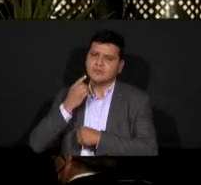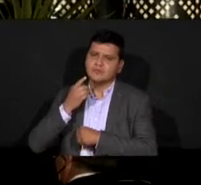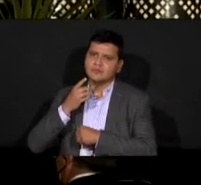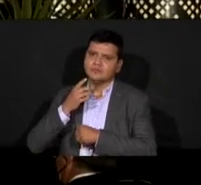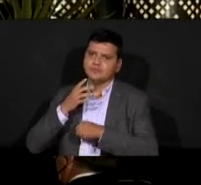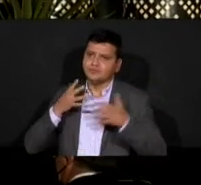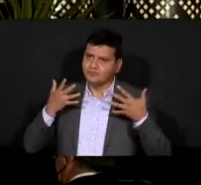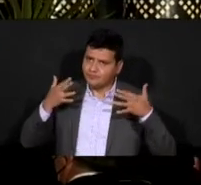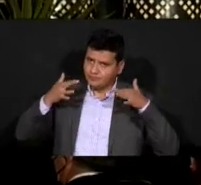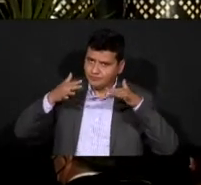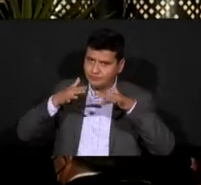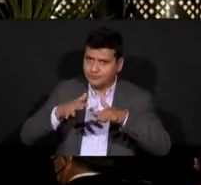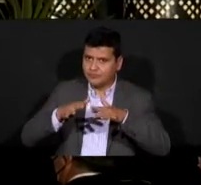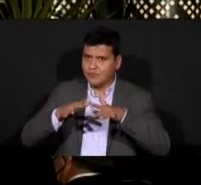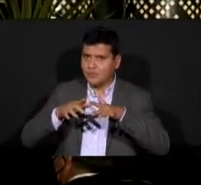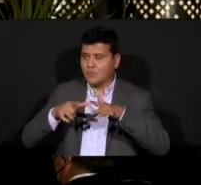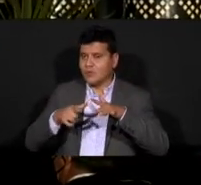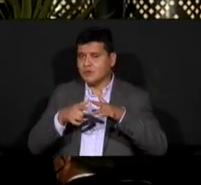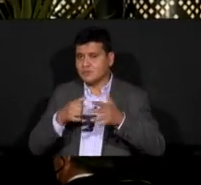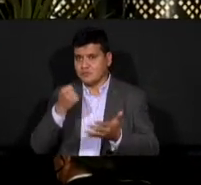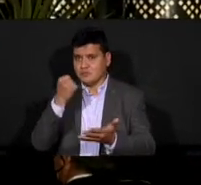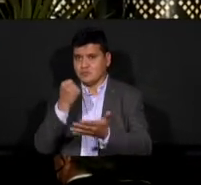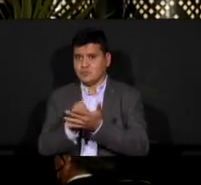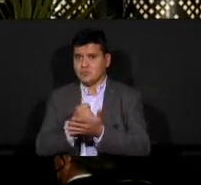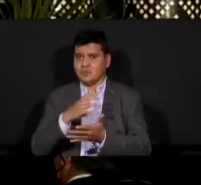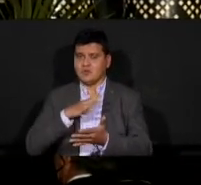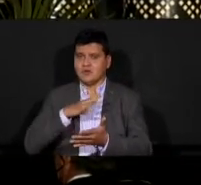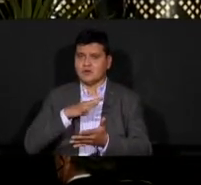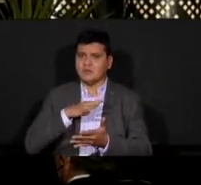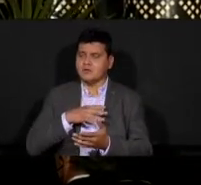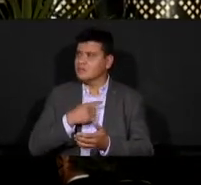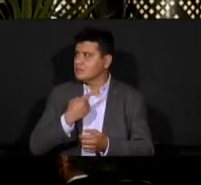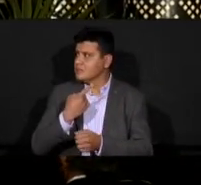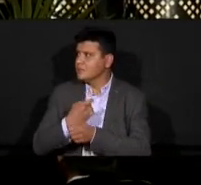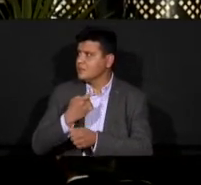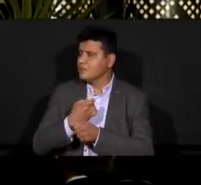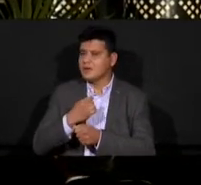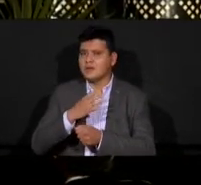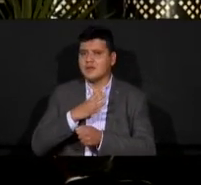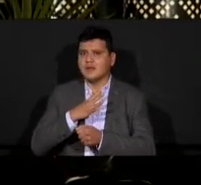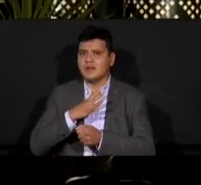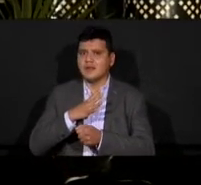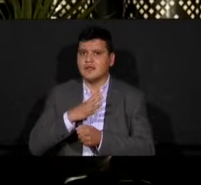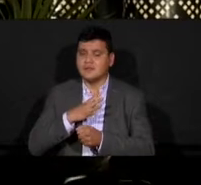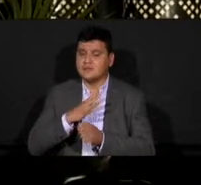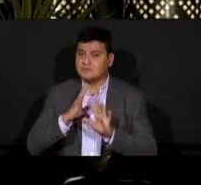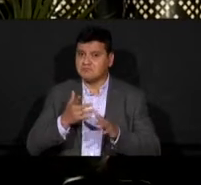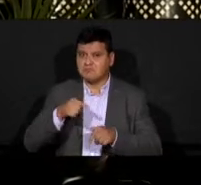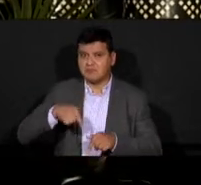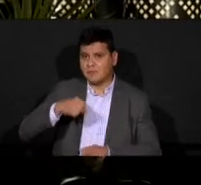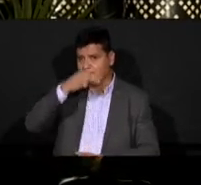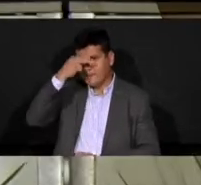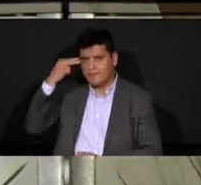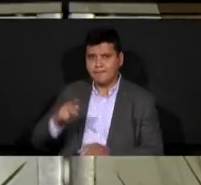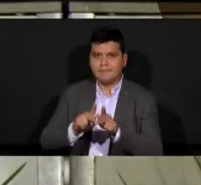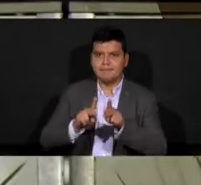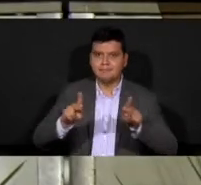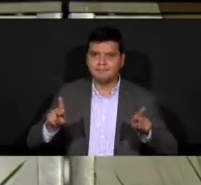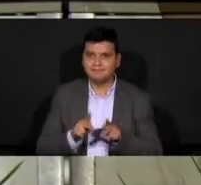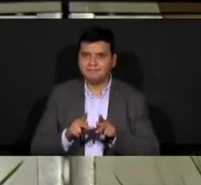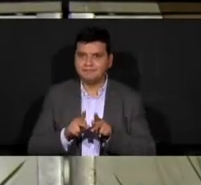por el cual se declara recinto oficial del Congreso del Estado la Plaza de la